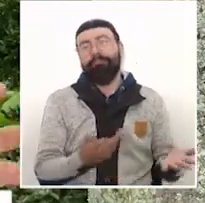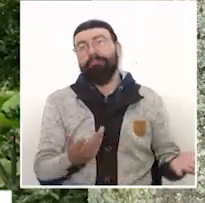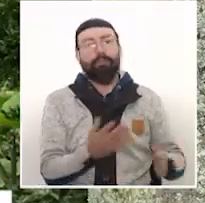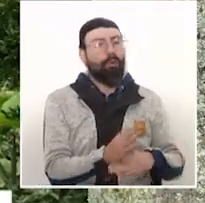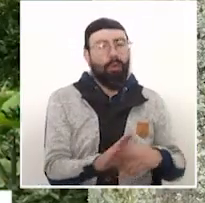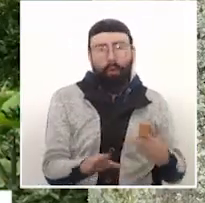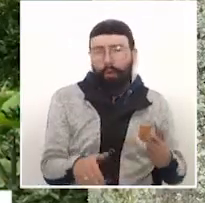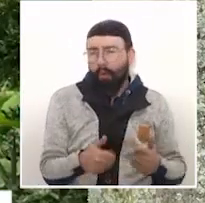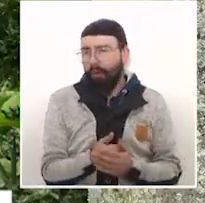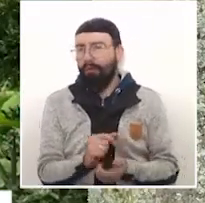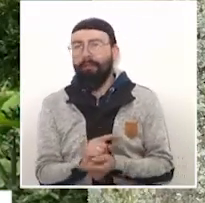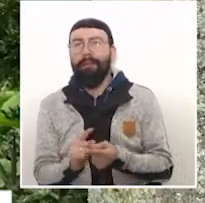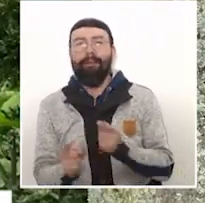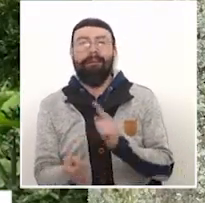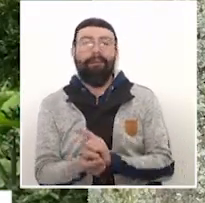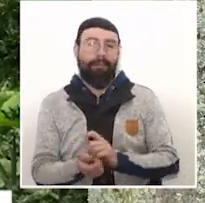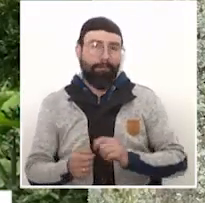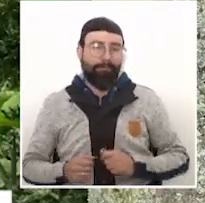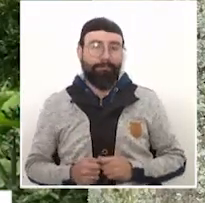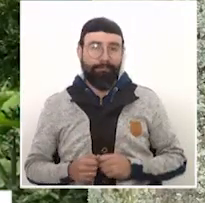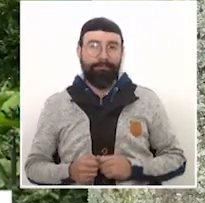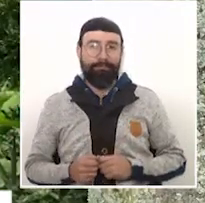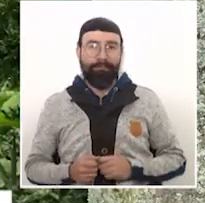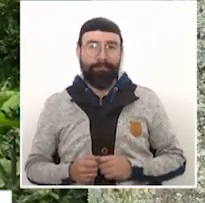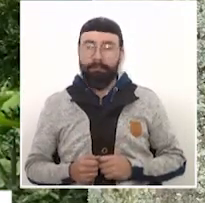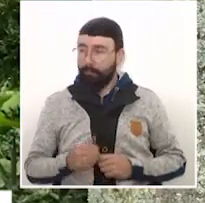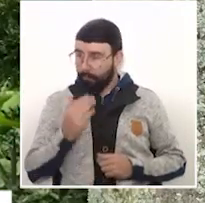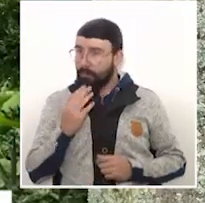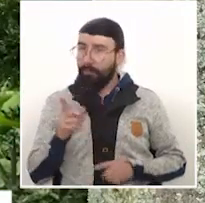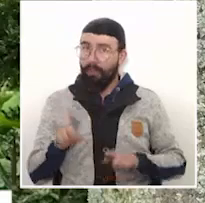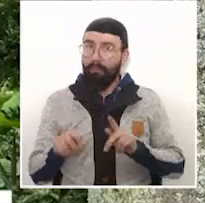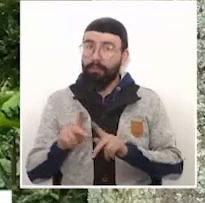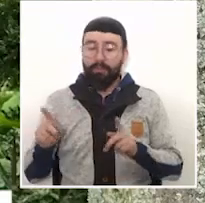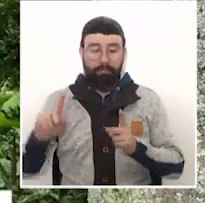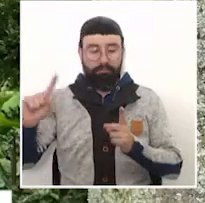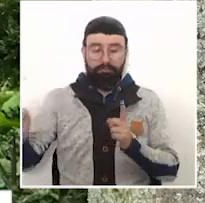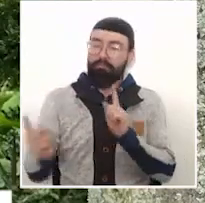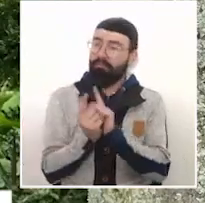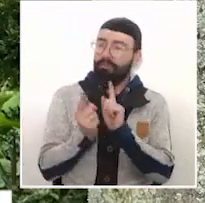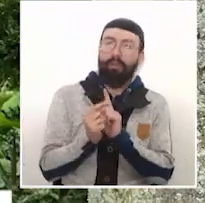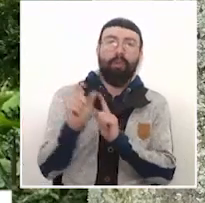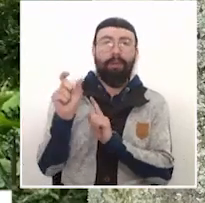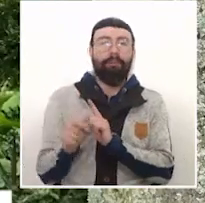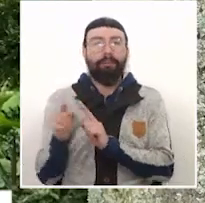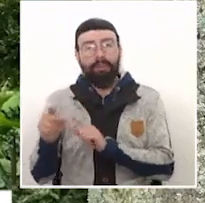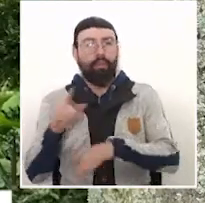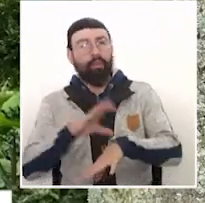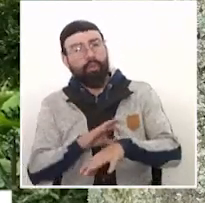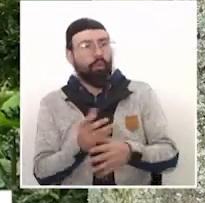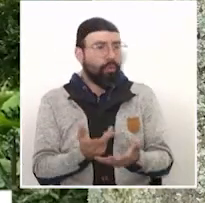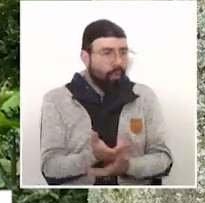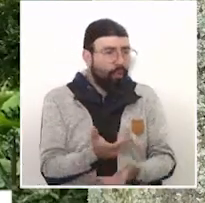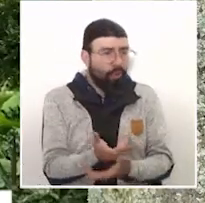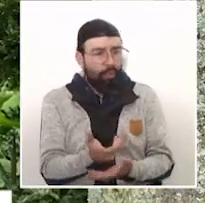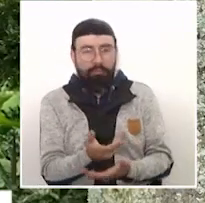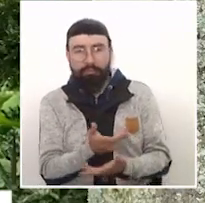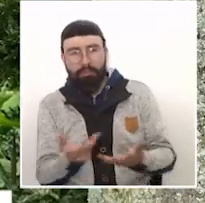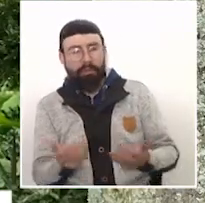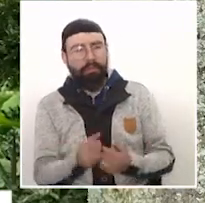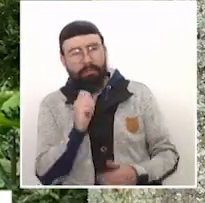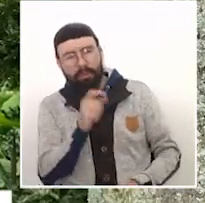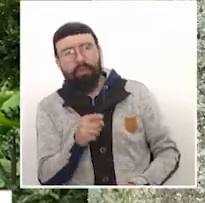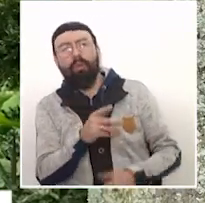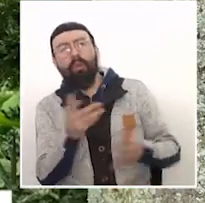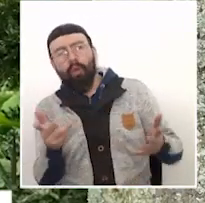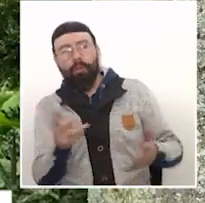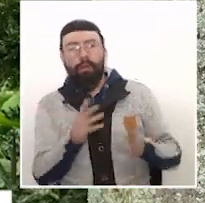a cambiar. De hecho, cuando vienen aquí al centro con el doctor que me manda, lo primero que hacemos es, ¿cómo está durmiendo usted?